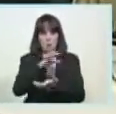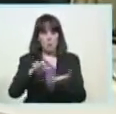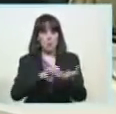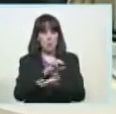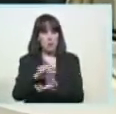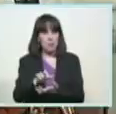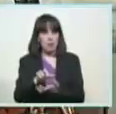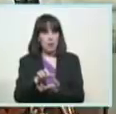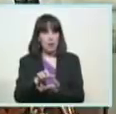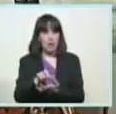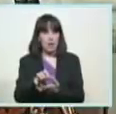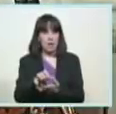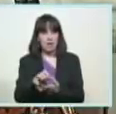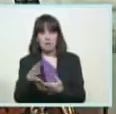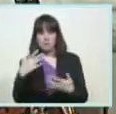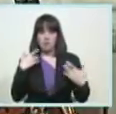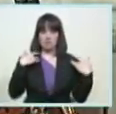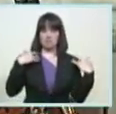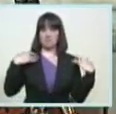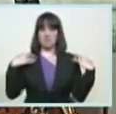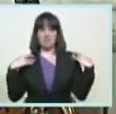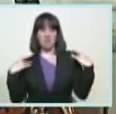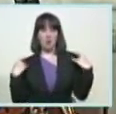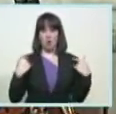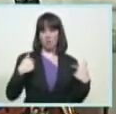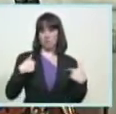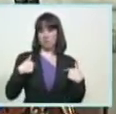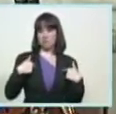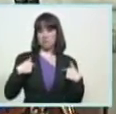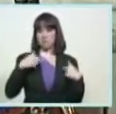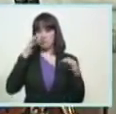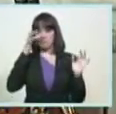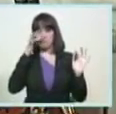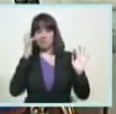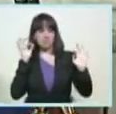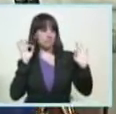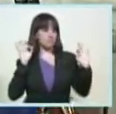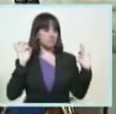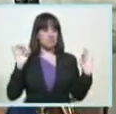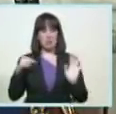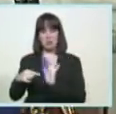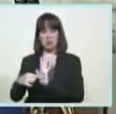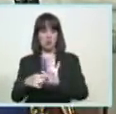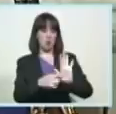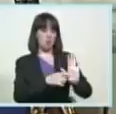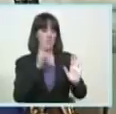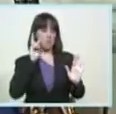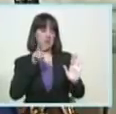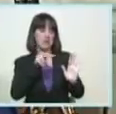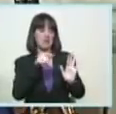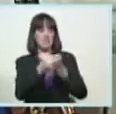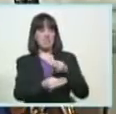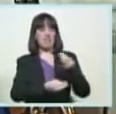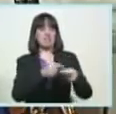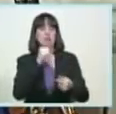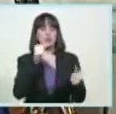sino para vanagloriarse y mostrar como su pura la llaga